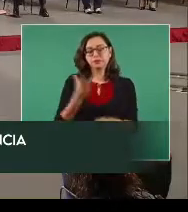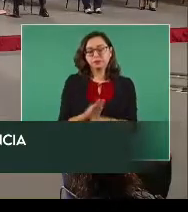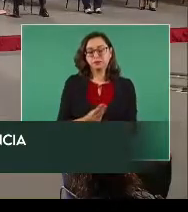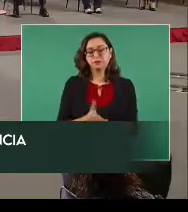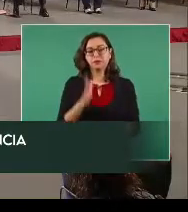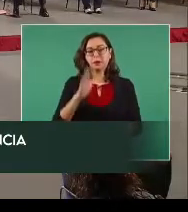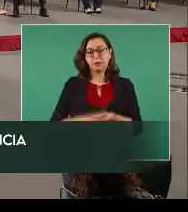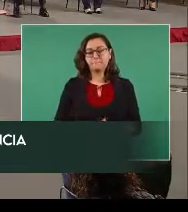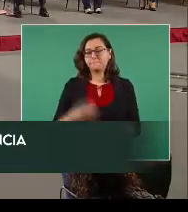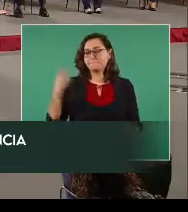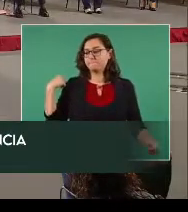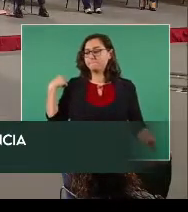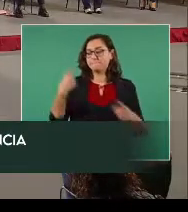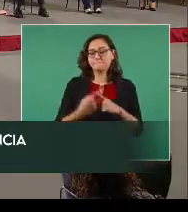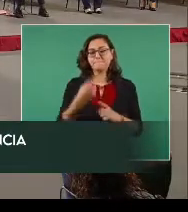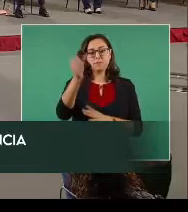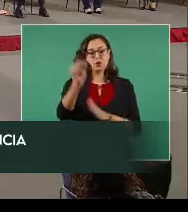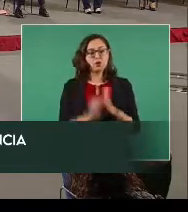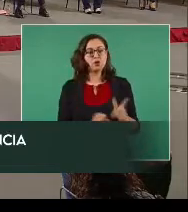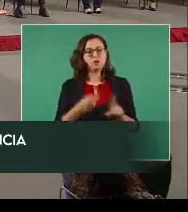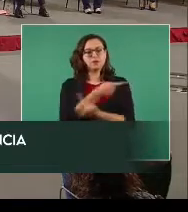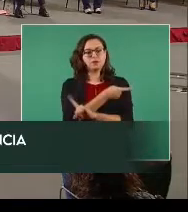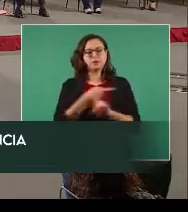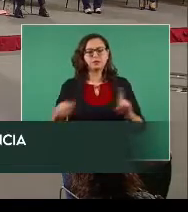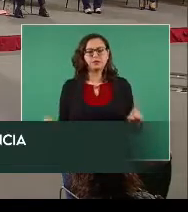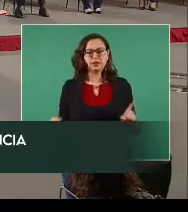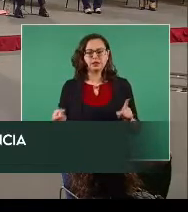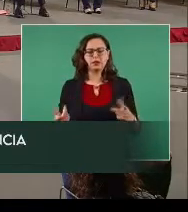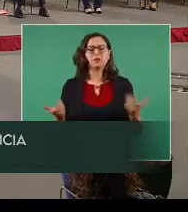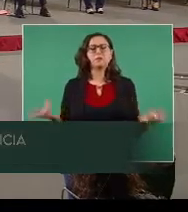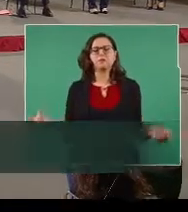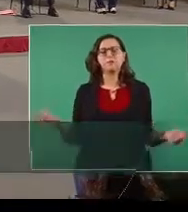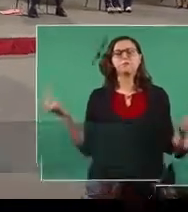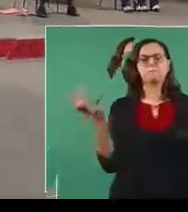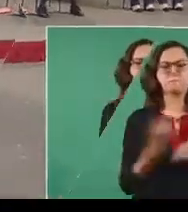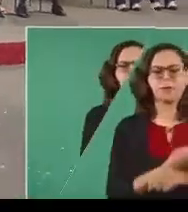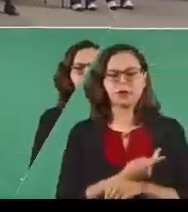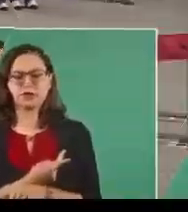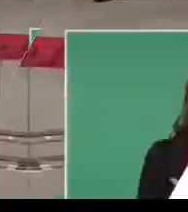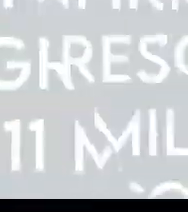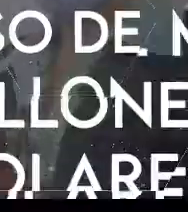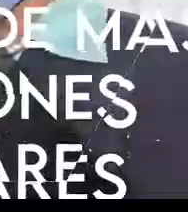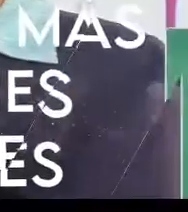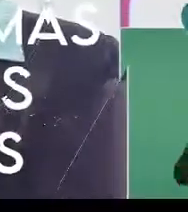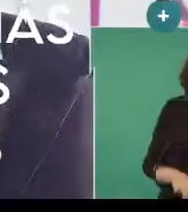una curva epidémica en descenso, a diferencia de solo 17 de la semana pasada.